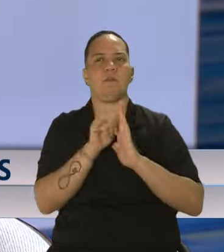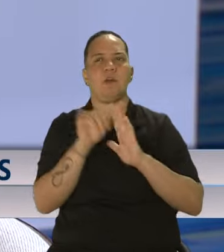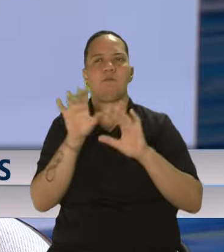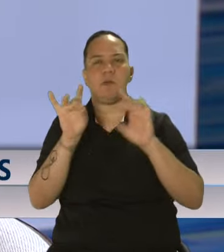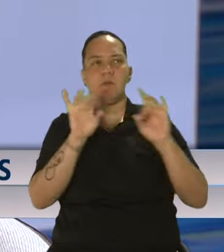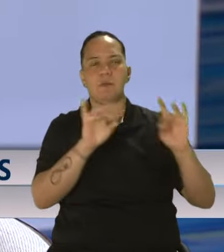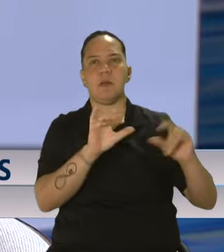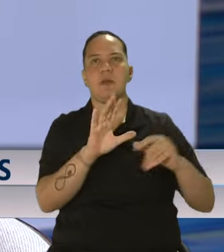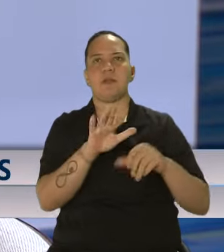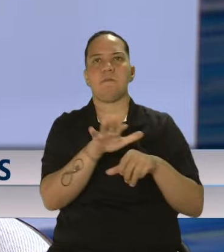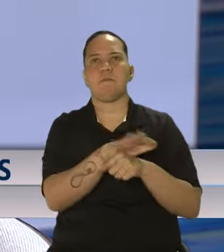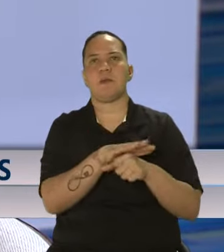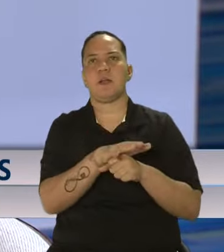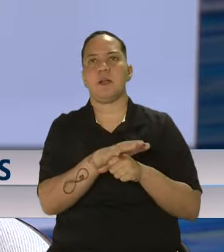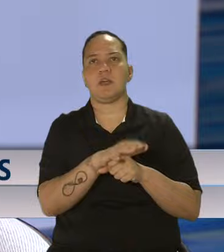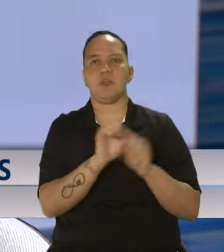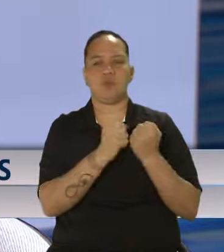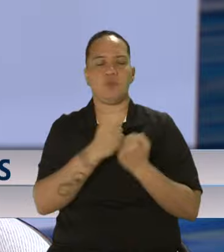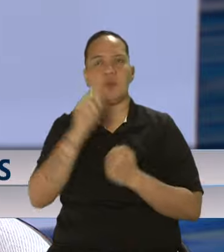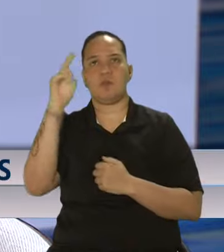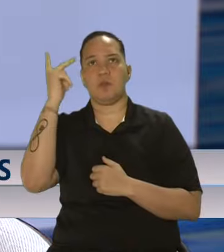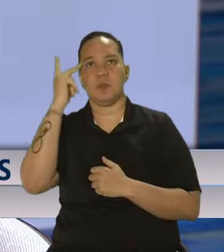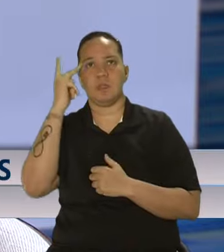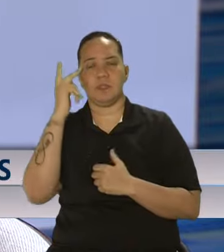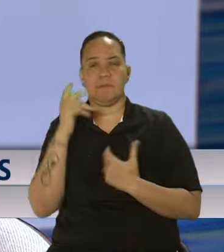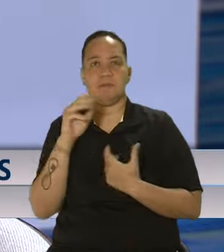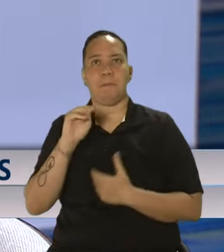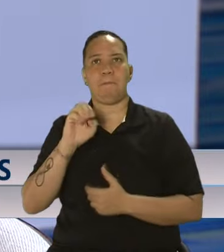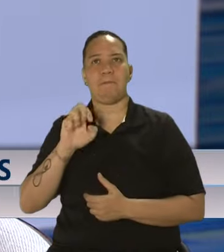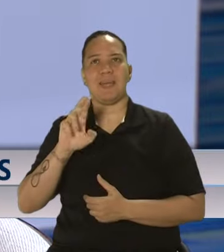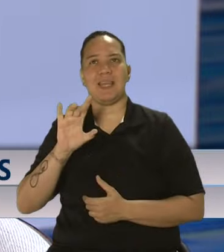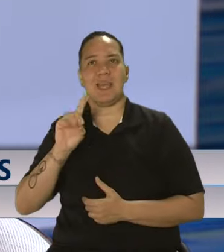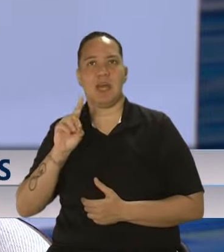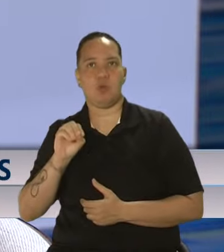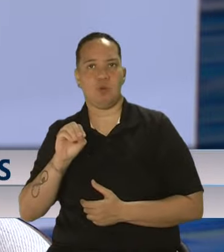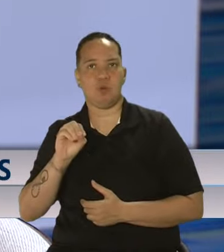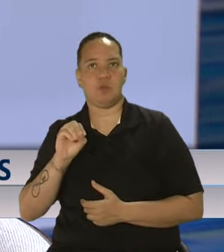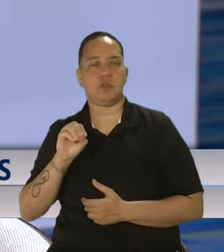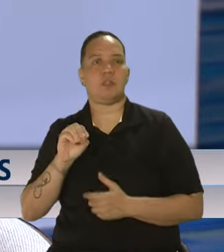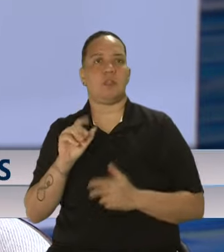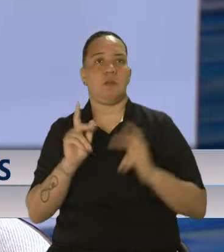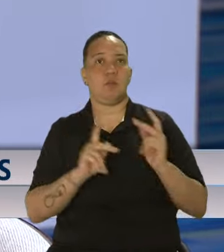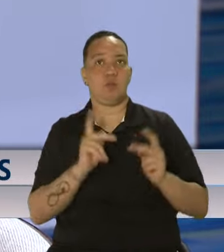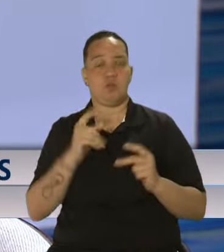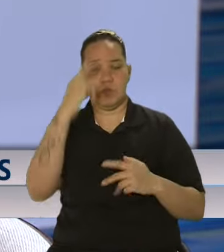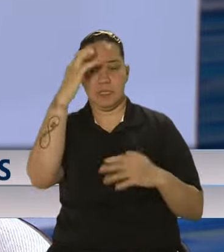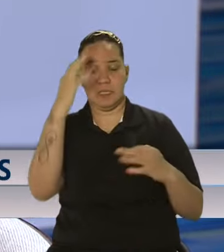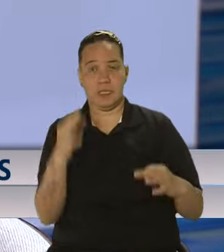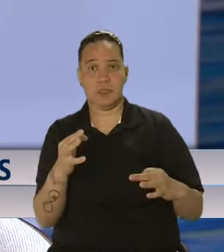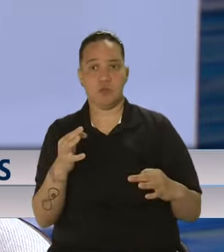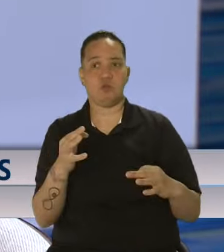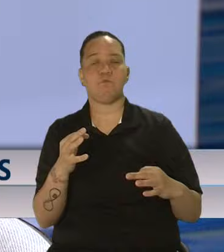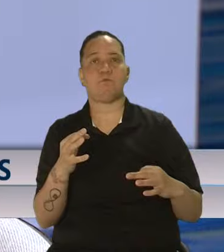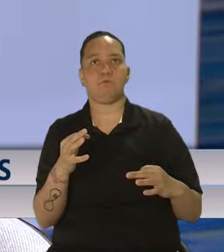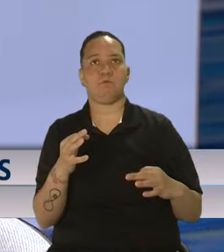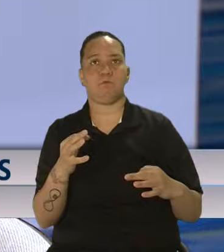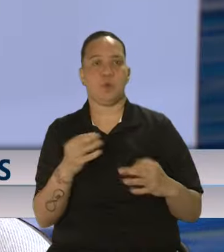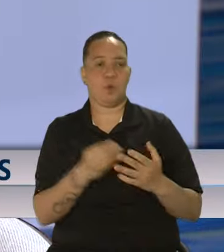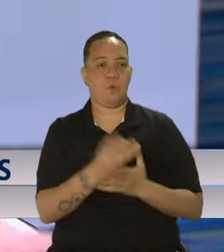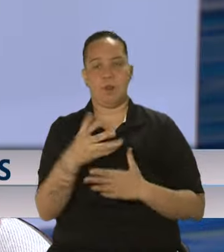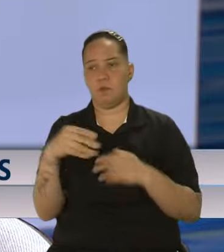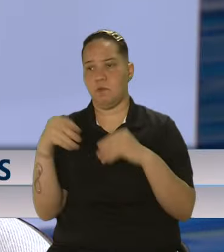plano político en el plano social Qué es el mercado el mercado No es otra cosa que la gente tomando decisiones la gente comprando y